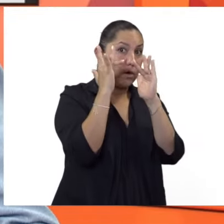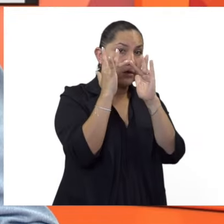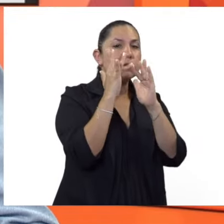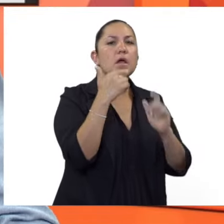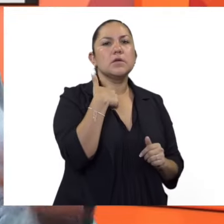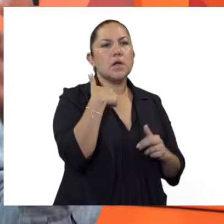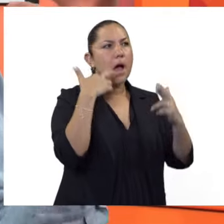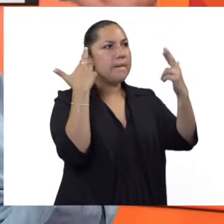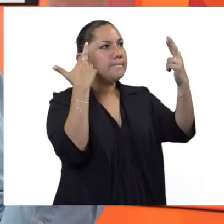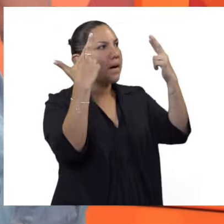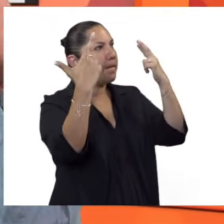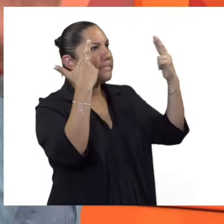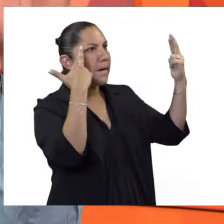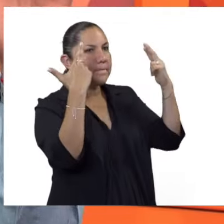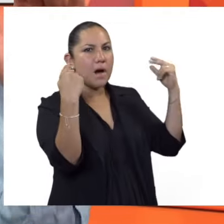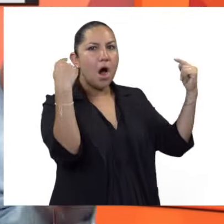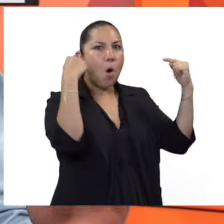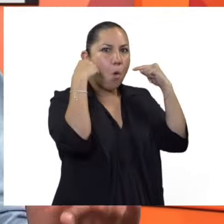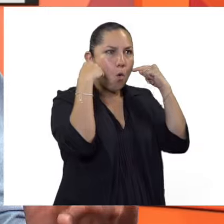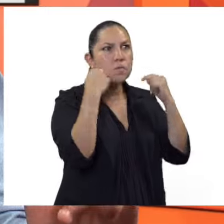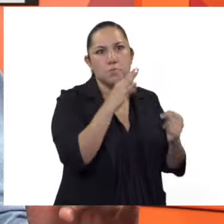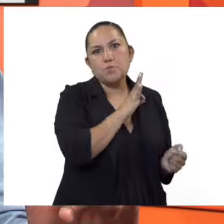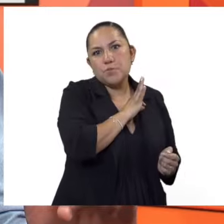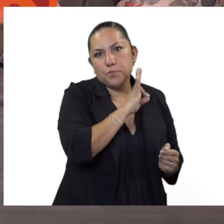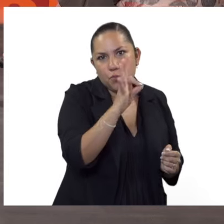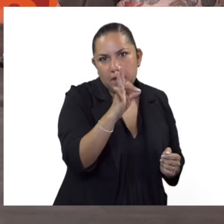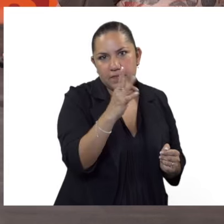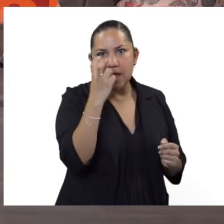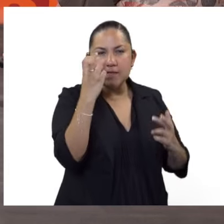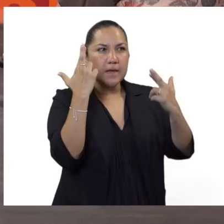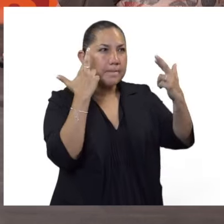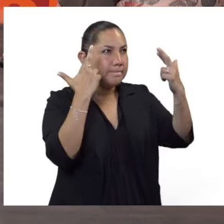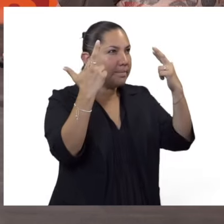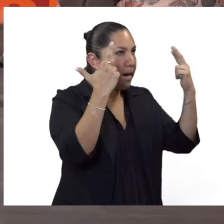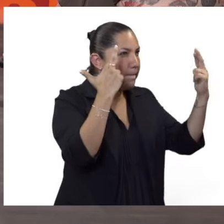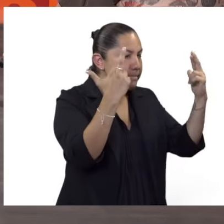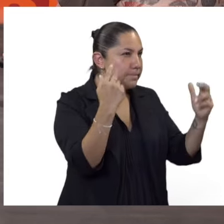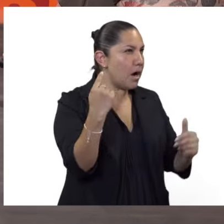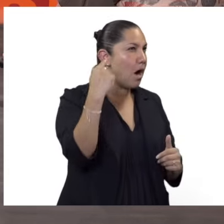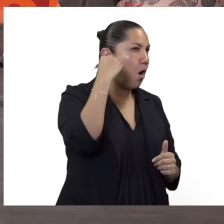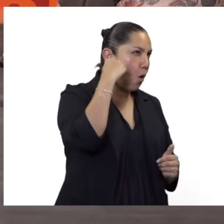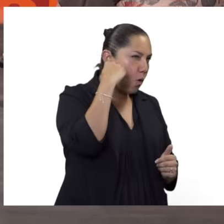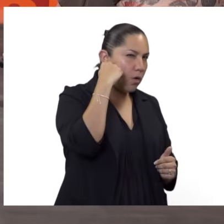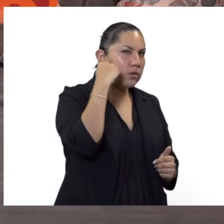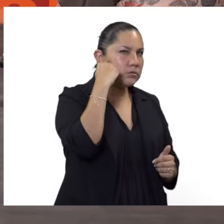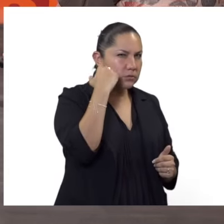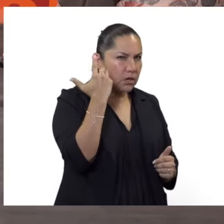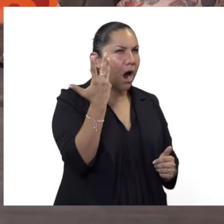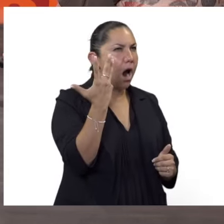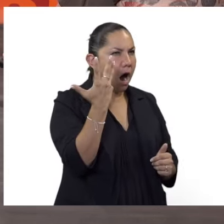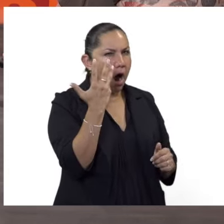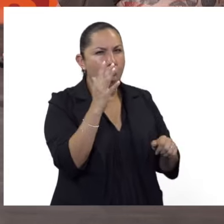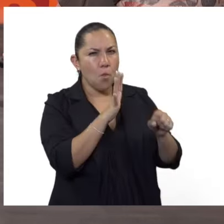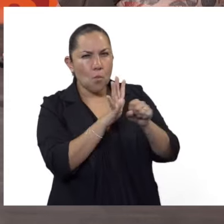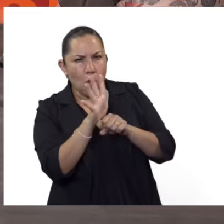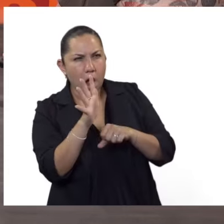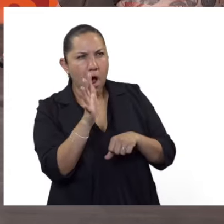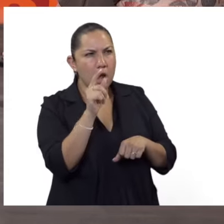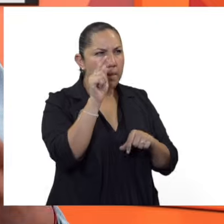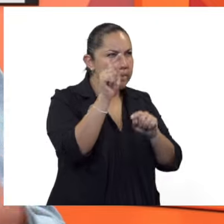conecto es aparato y el ruido de afuera se baja el ruido entonces converso muy bien y todo y eso es cosa de la